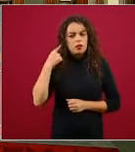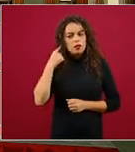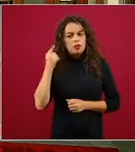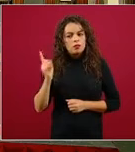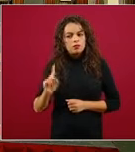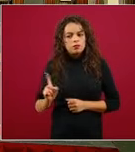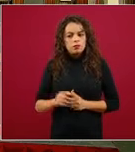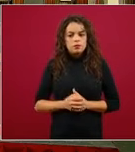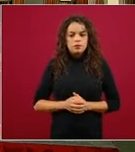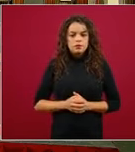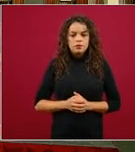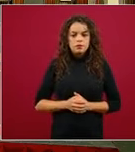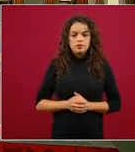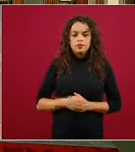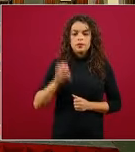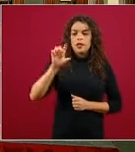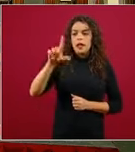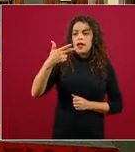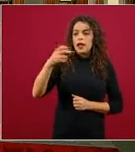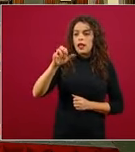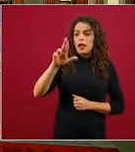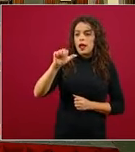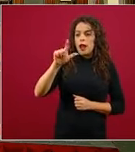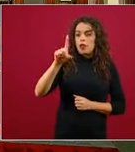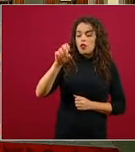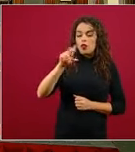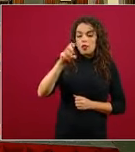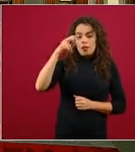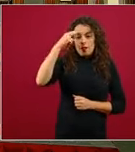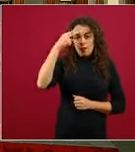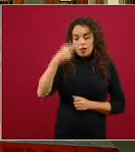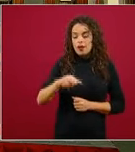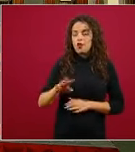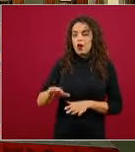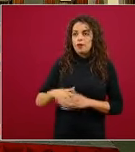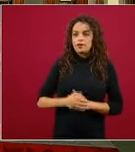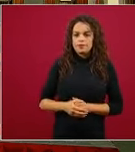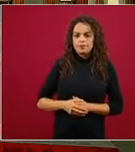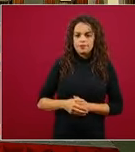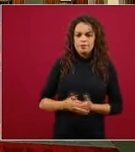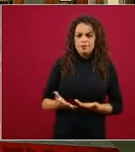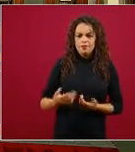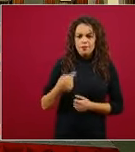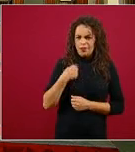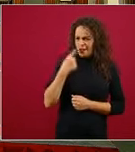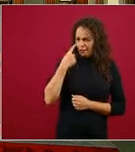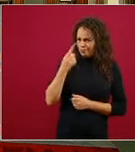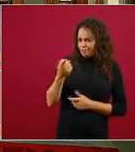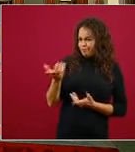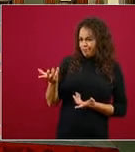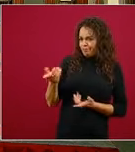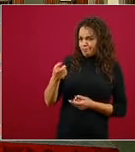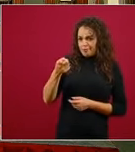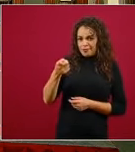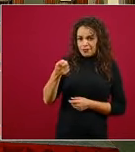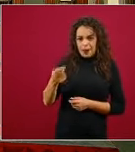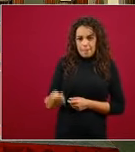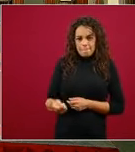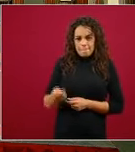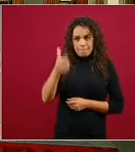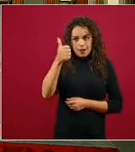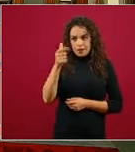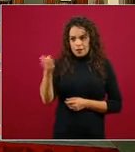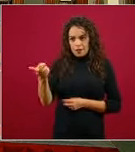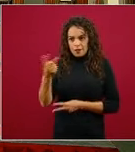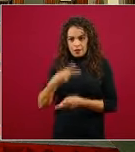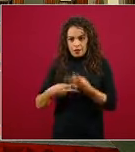El Heraldo de México. El Heraldo de México. Es que me llama la atención, es la primera vez que viene, ¿verdad? Compré como trae cubrebocas